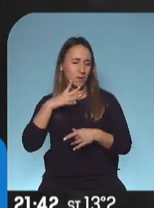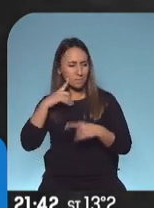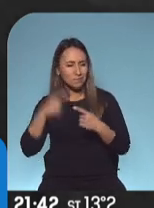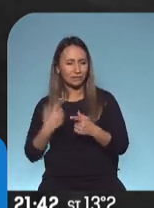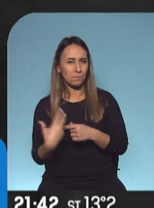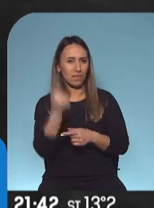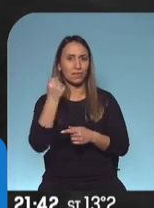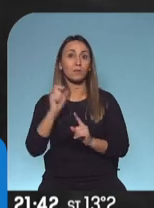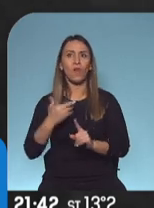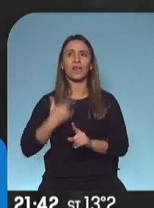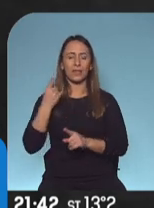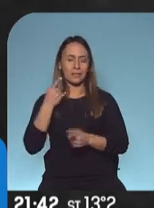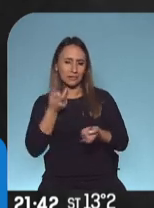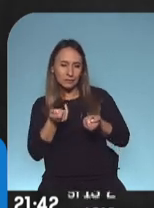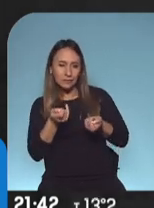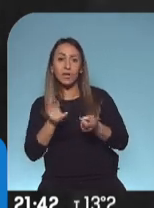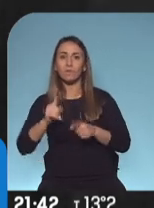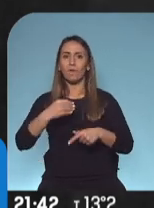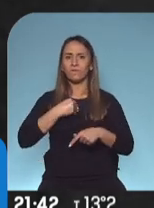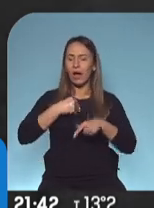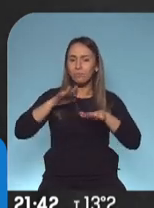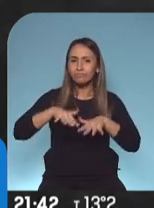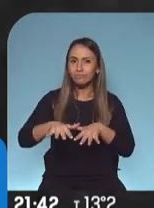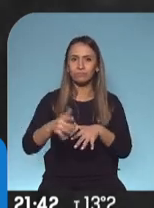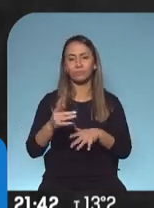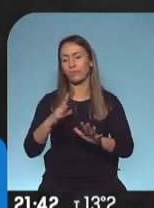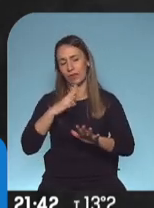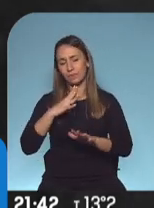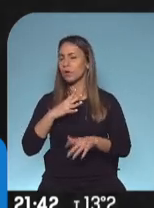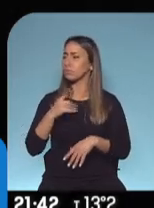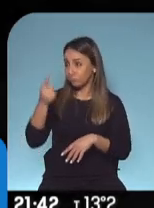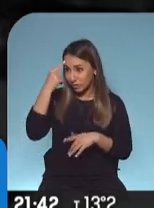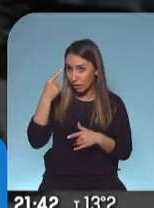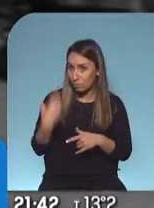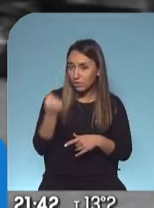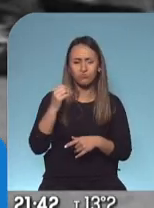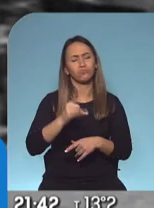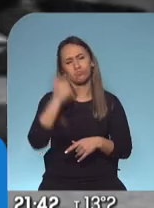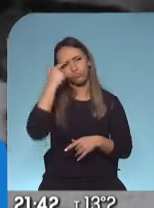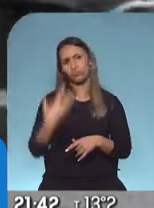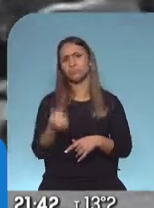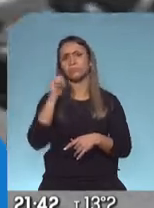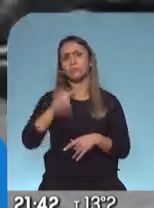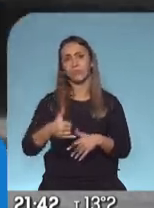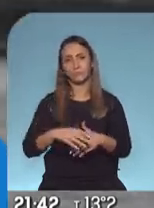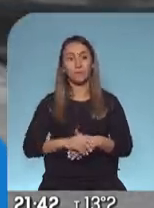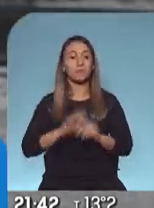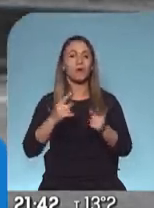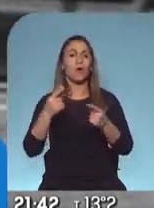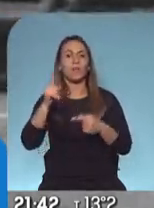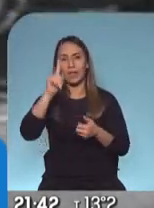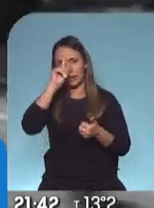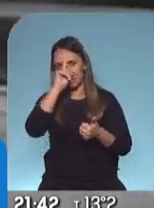todos los dirigentes, simpatizantes y nosotros mismos. ¿Usted cree que se va a llegar? Sí, yo creo que sí. Lo que hicieron el Real Madrid, el Milan y